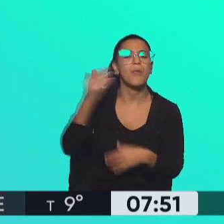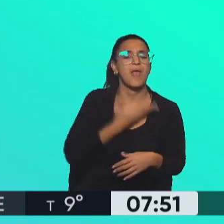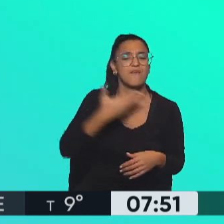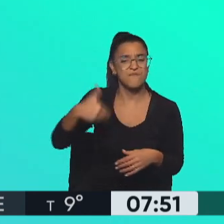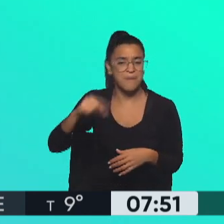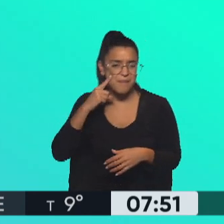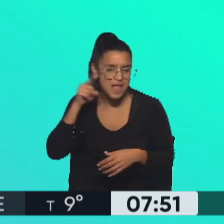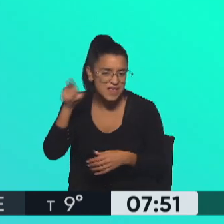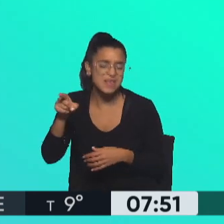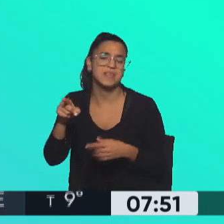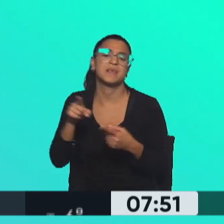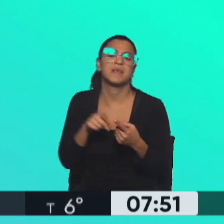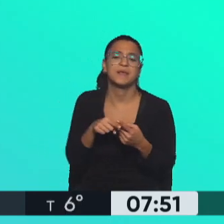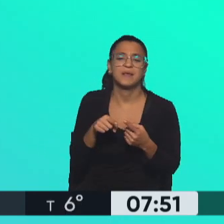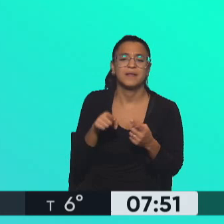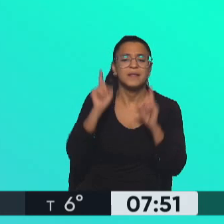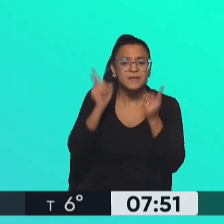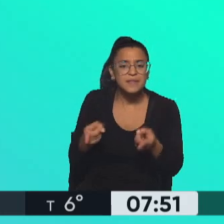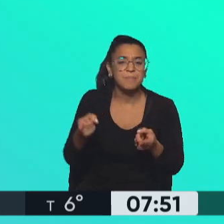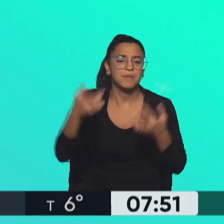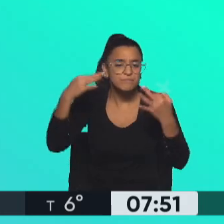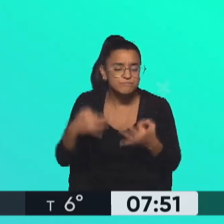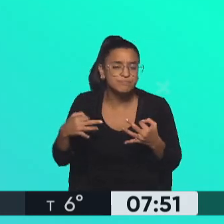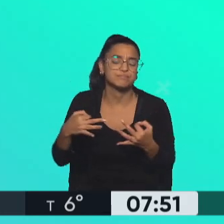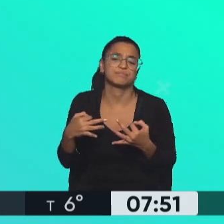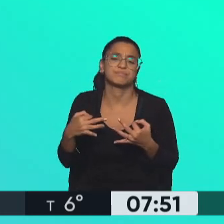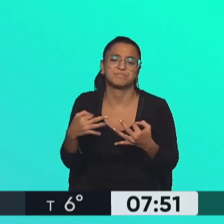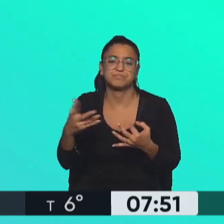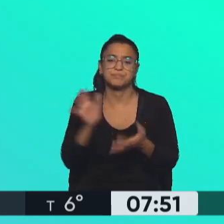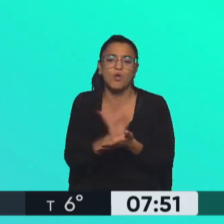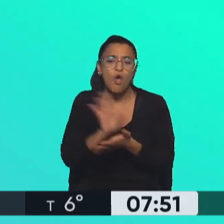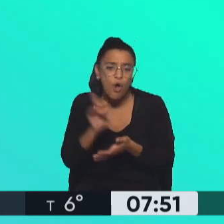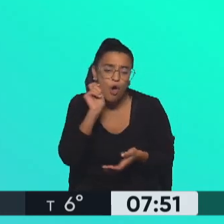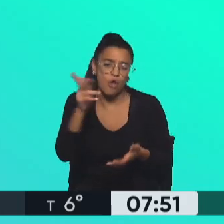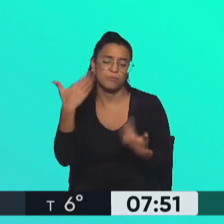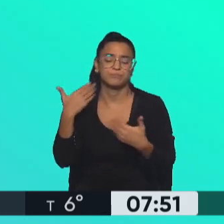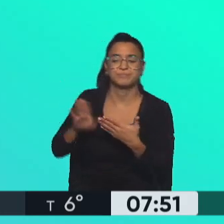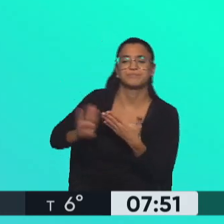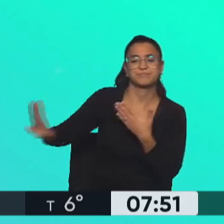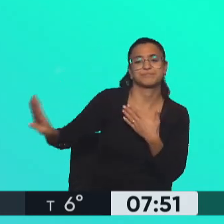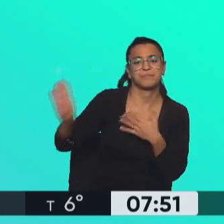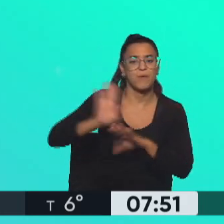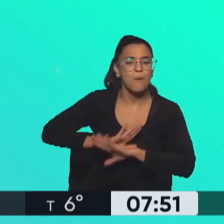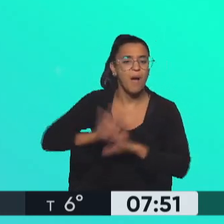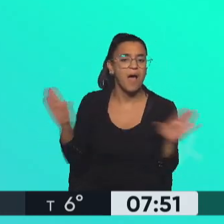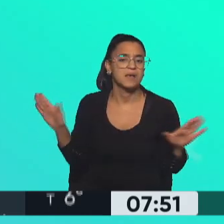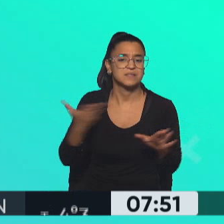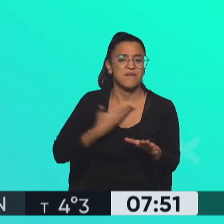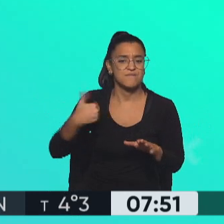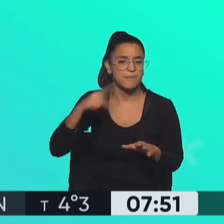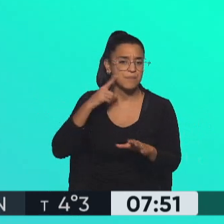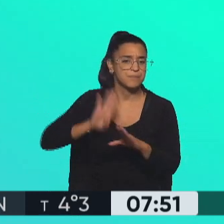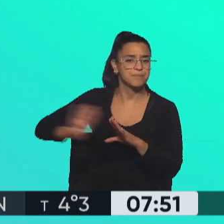monetario internacional y bueno a precisamente haber logrado despegarse de las recetas del fondo